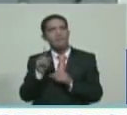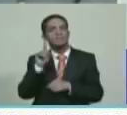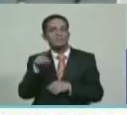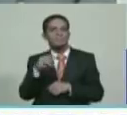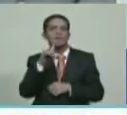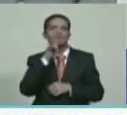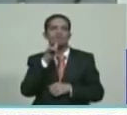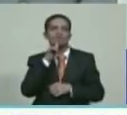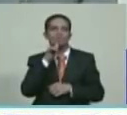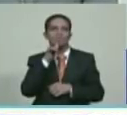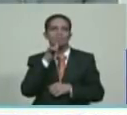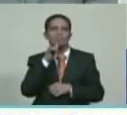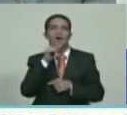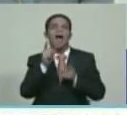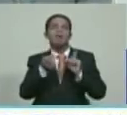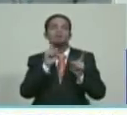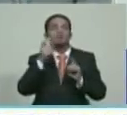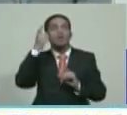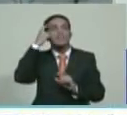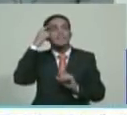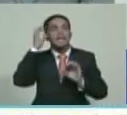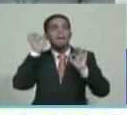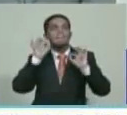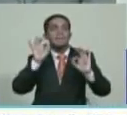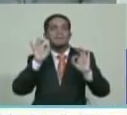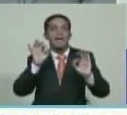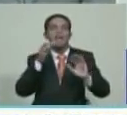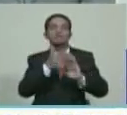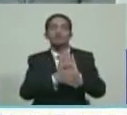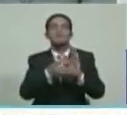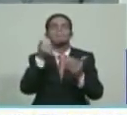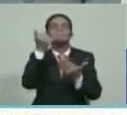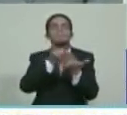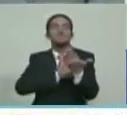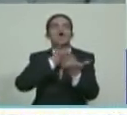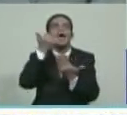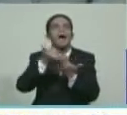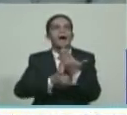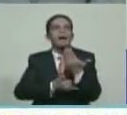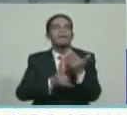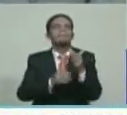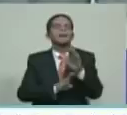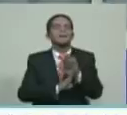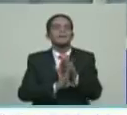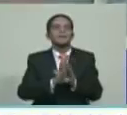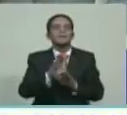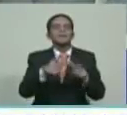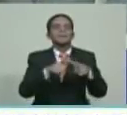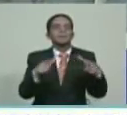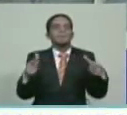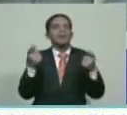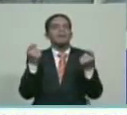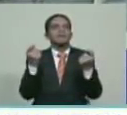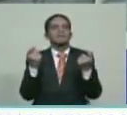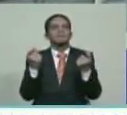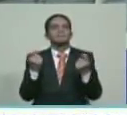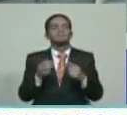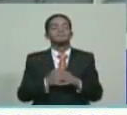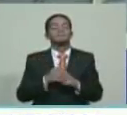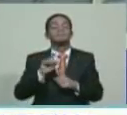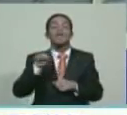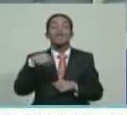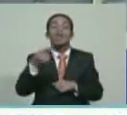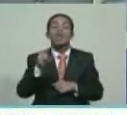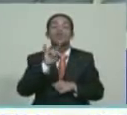cronogramas que están dentro del programa de recuperación crecimiento y prosperidad económica a partir del lunes 29 de octubre